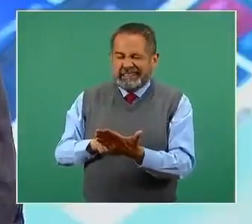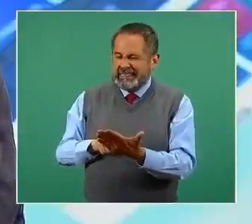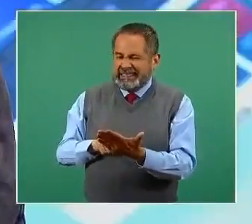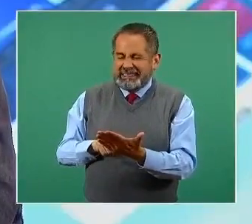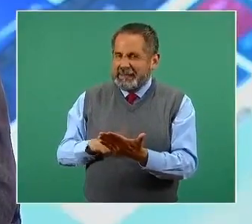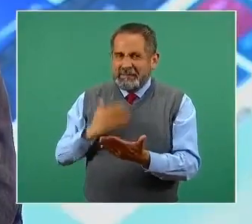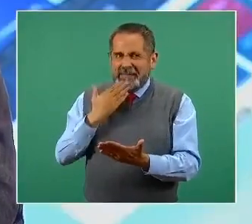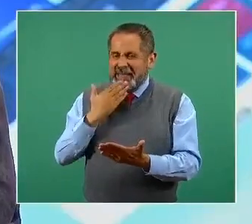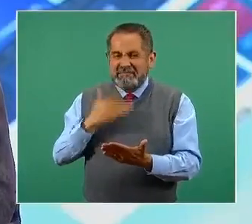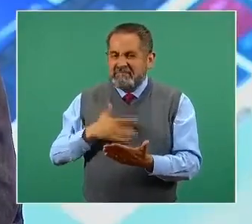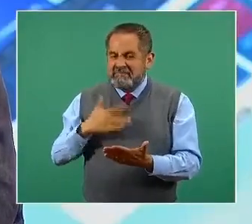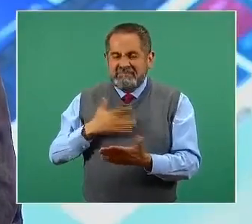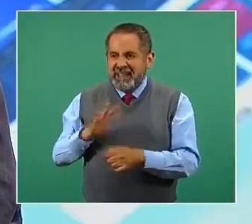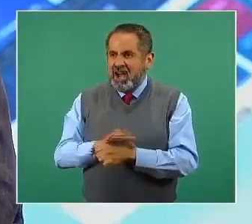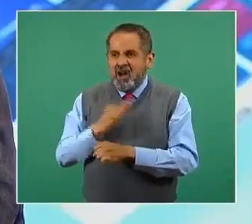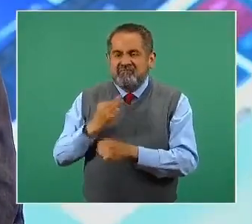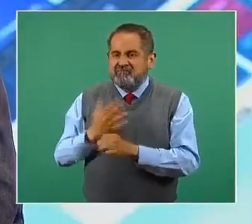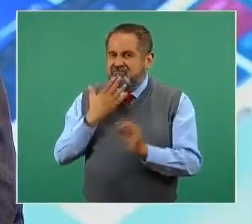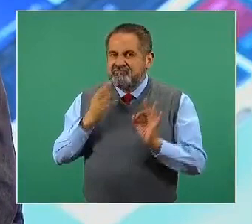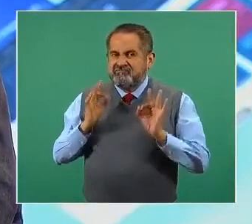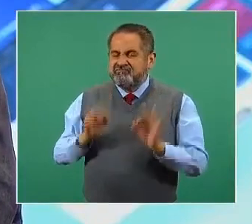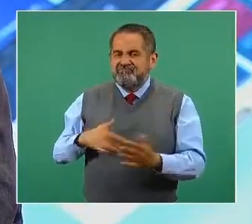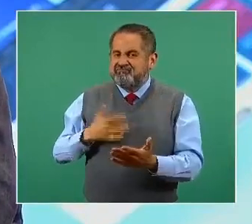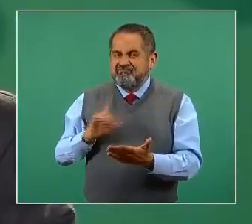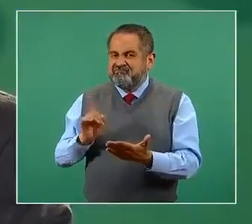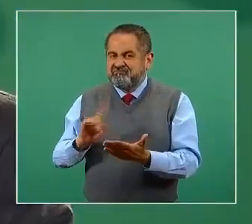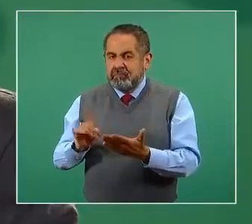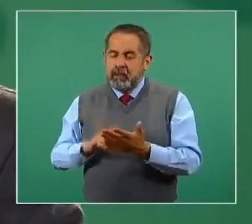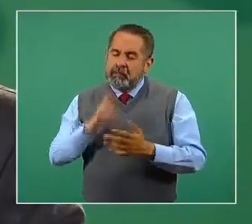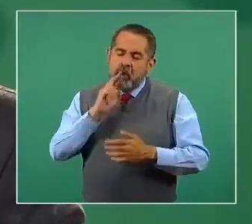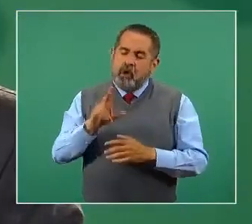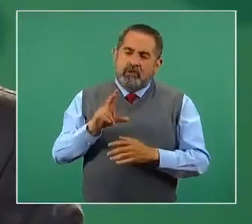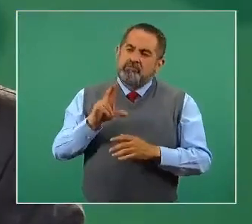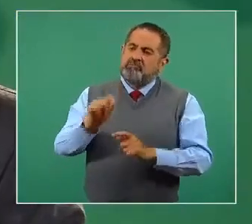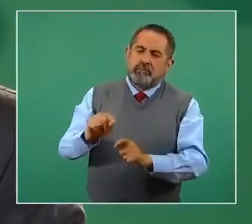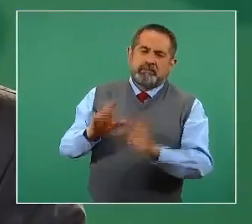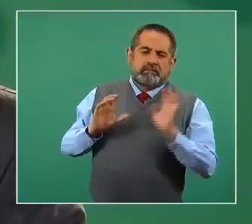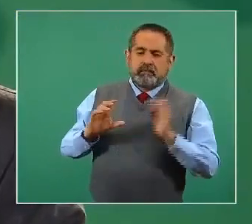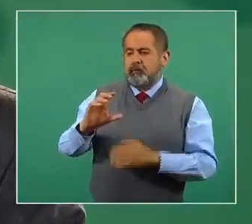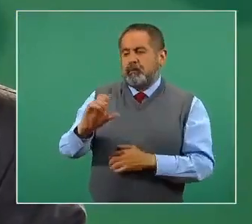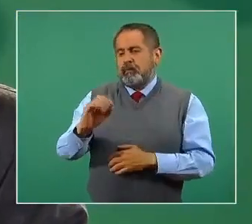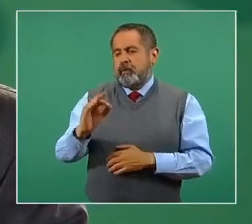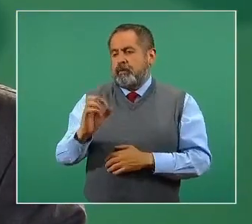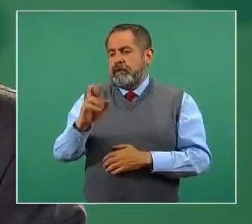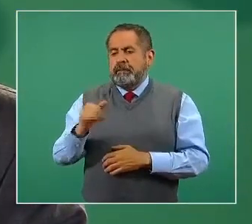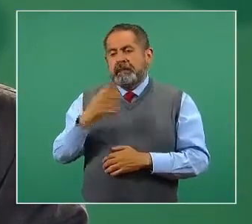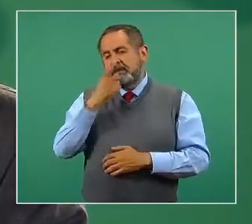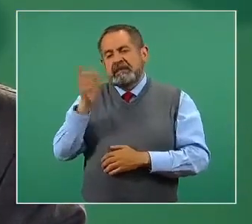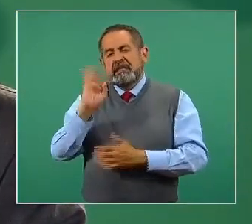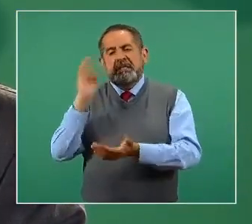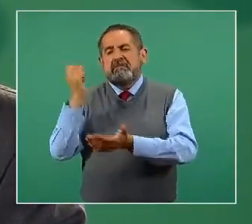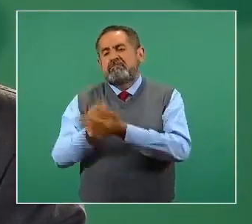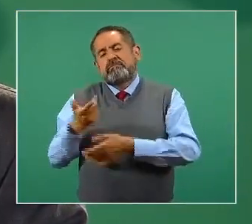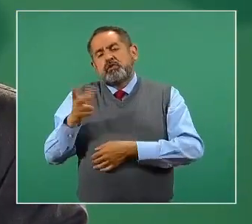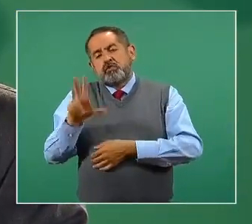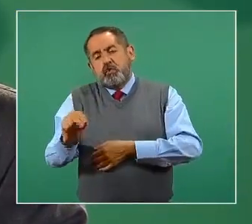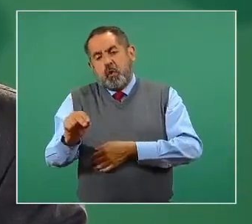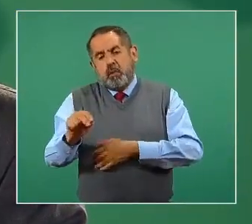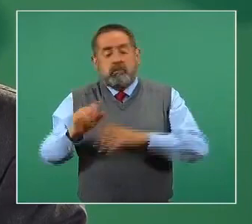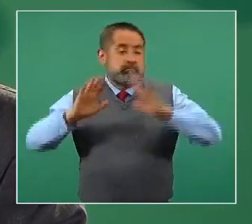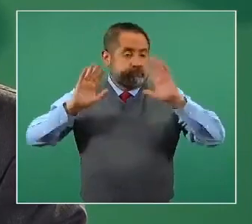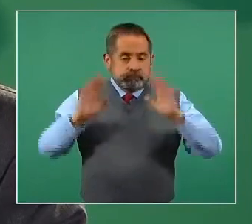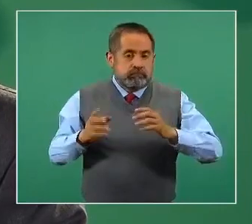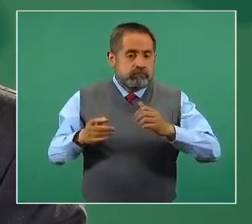es sugerente de que nos puede ser de utilidad, pues le tocará a COFEPRIS desde luego no considerarla para